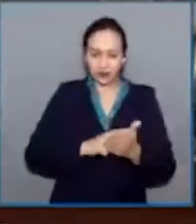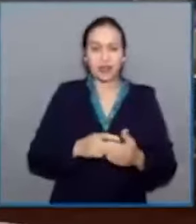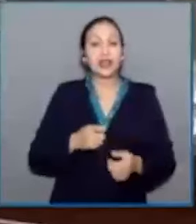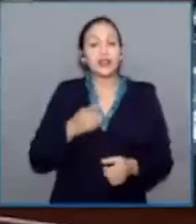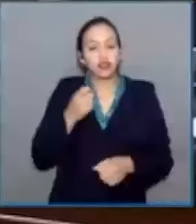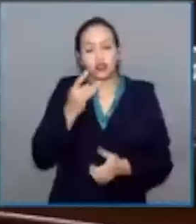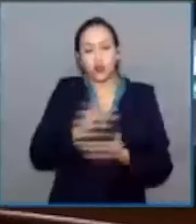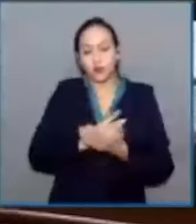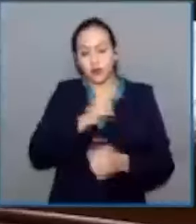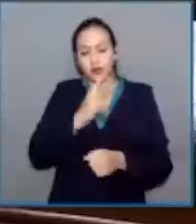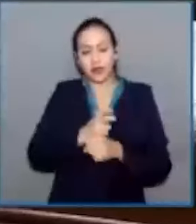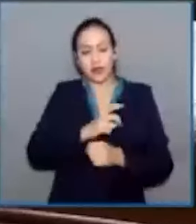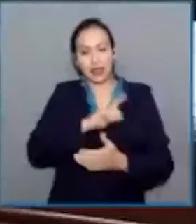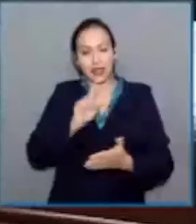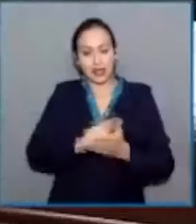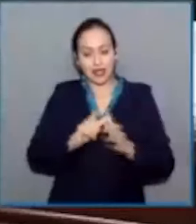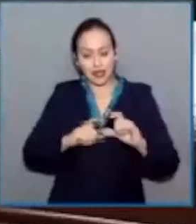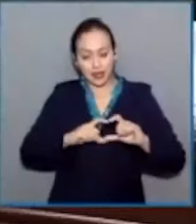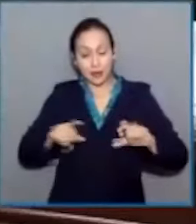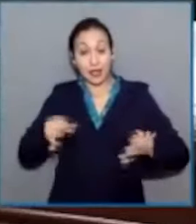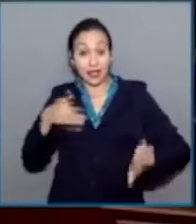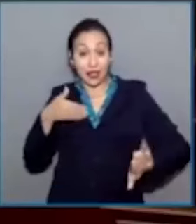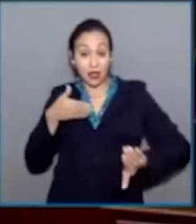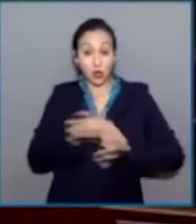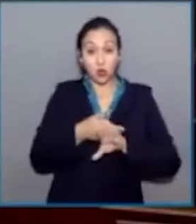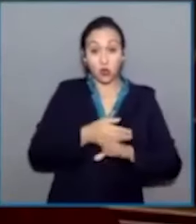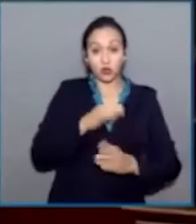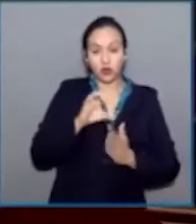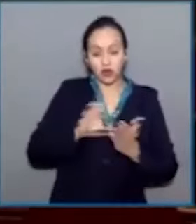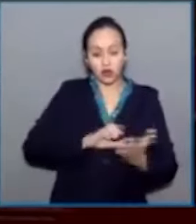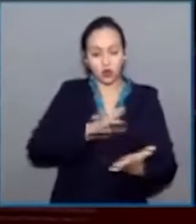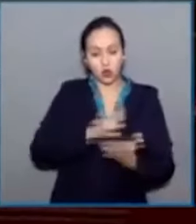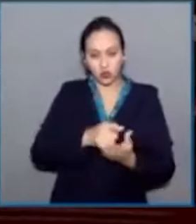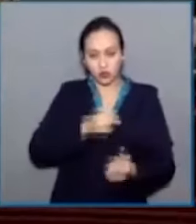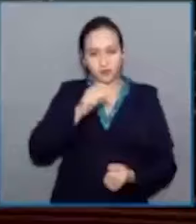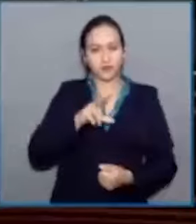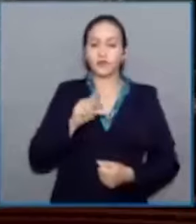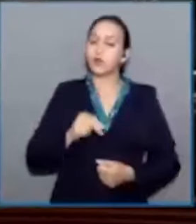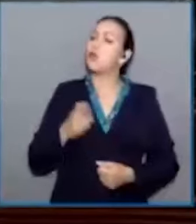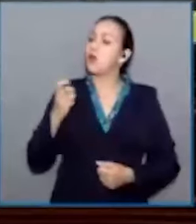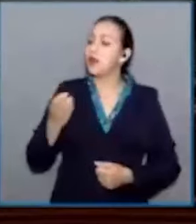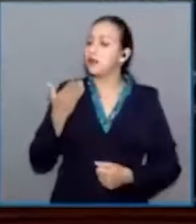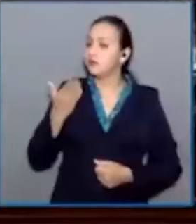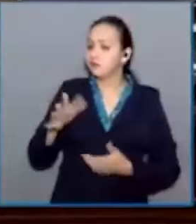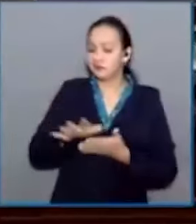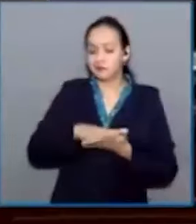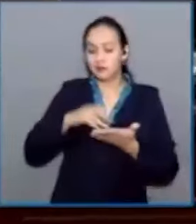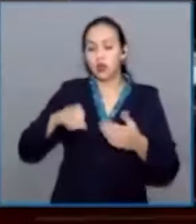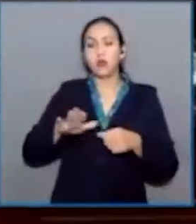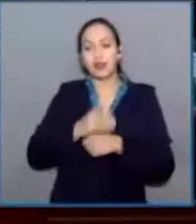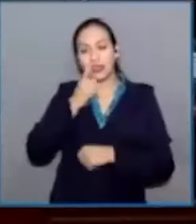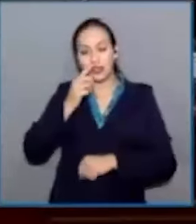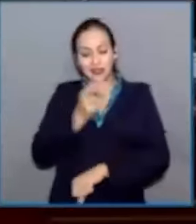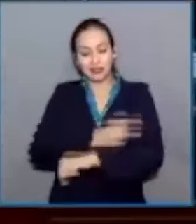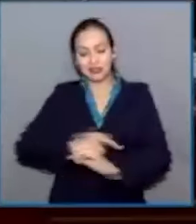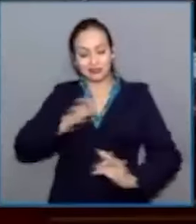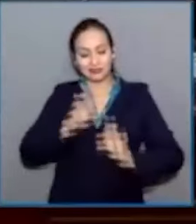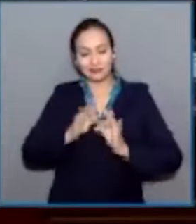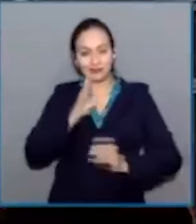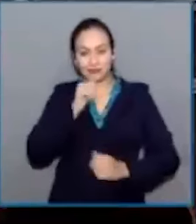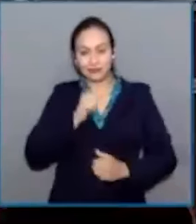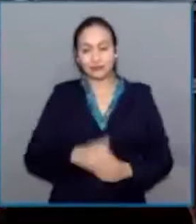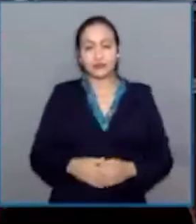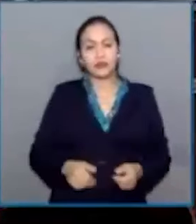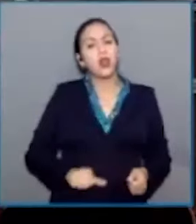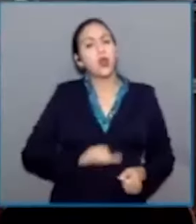contra la Constitución por lo que plantea su desechamiento por edentes los tres proyectos restantes son de la ministra